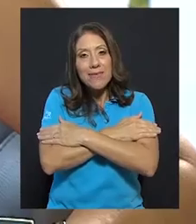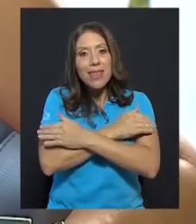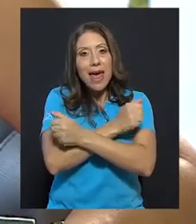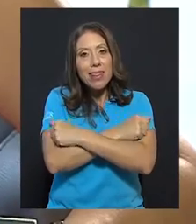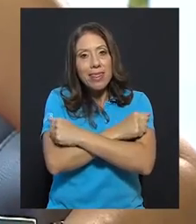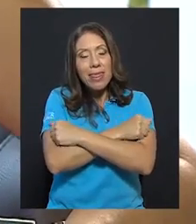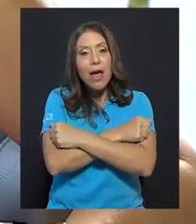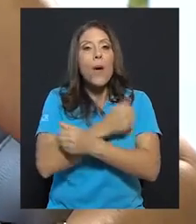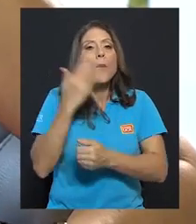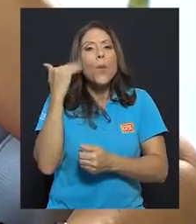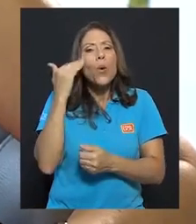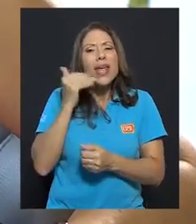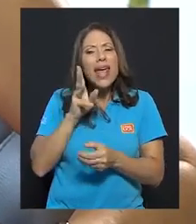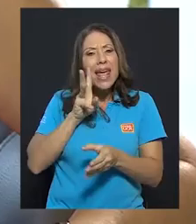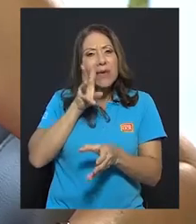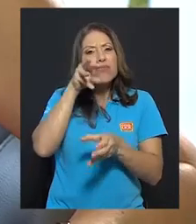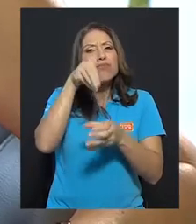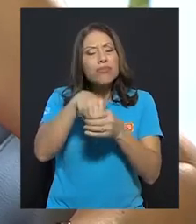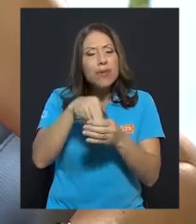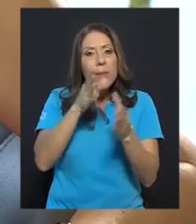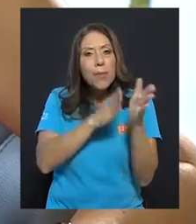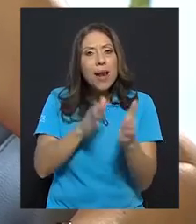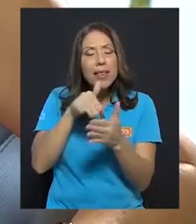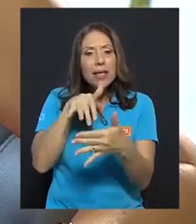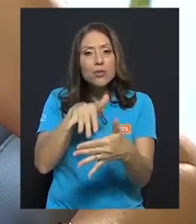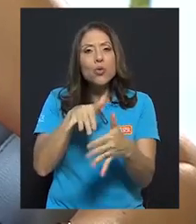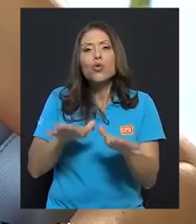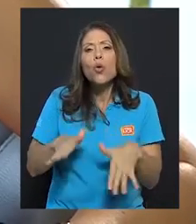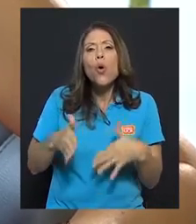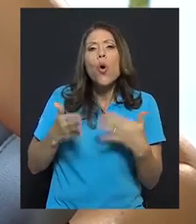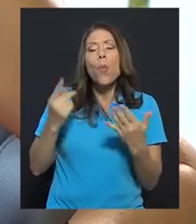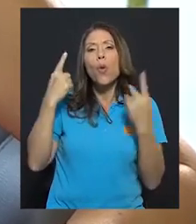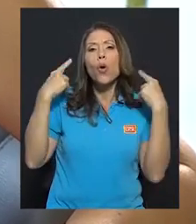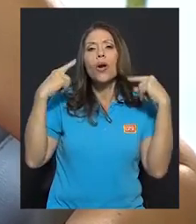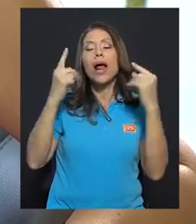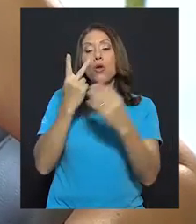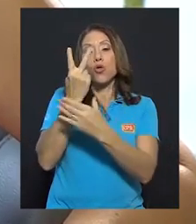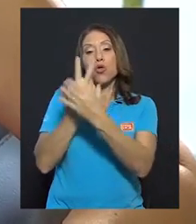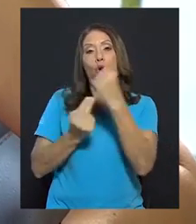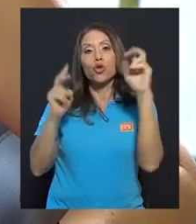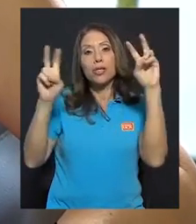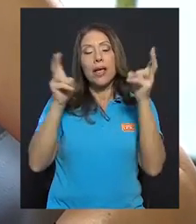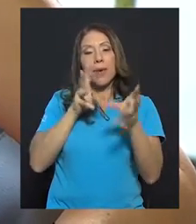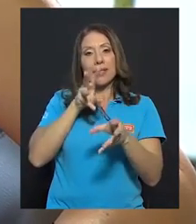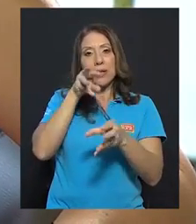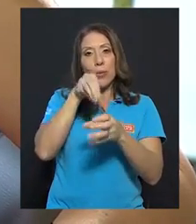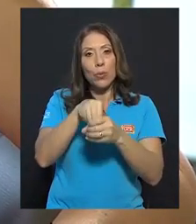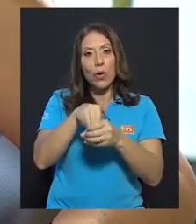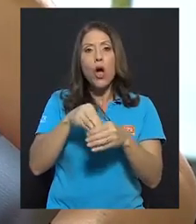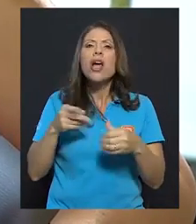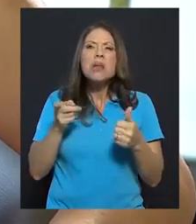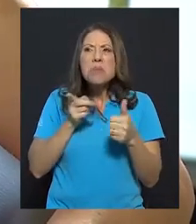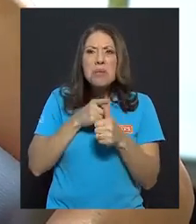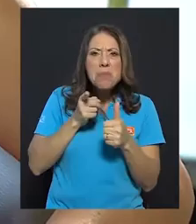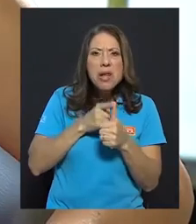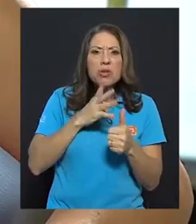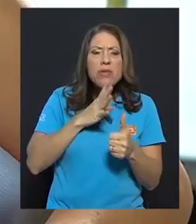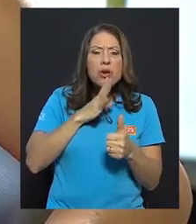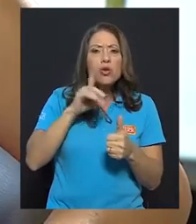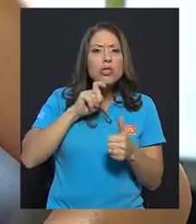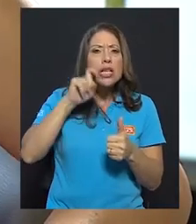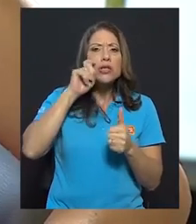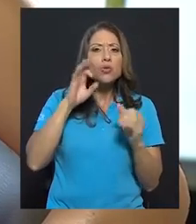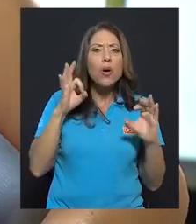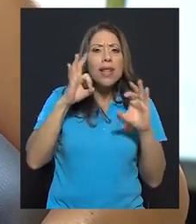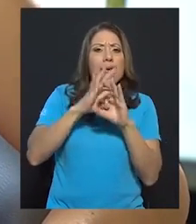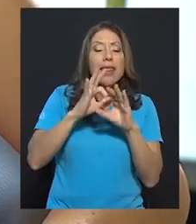y afectividad en el plan de estudios? Claro. ¿Cómo lograron incorporar esas dos temáticas? Y si primero se habló de sexualidad